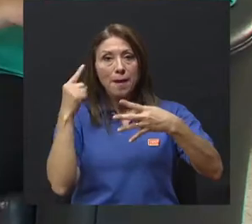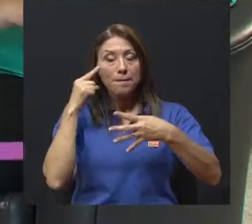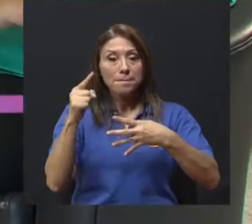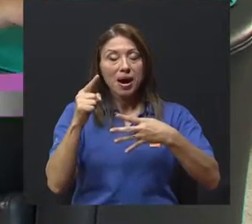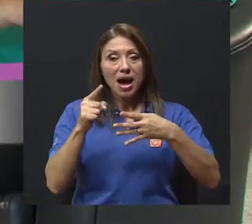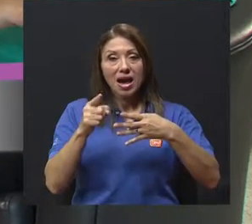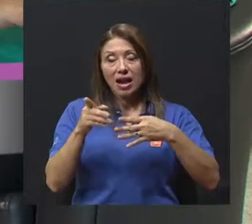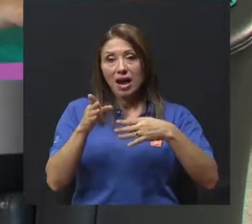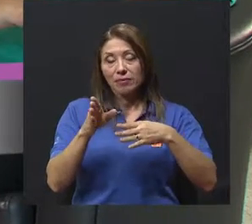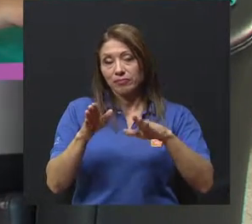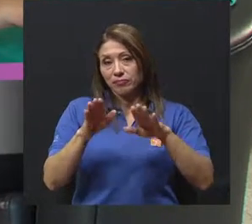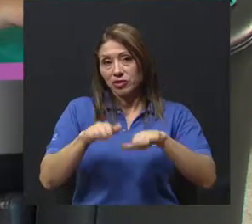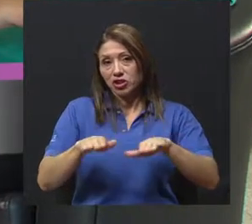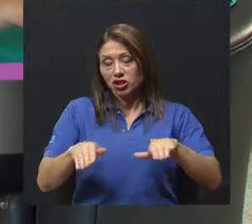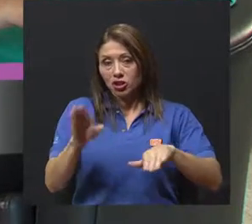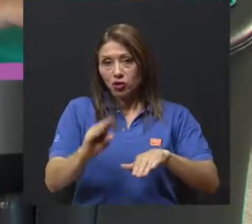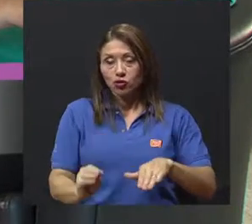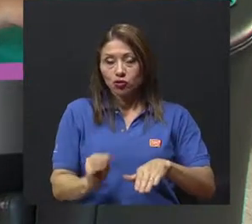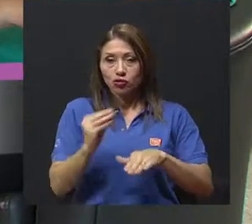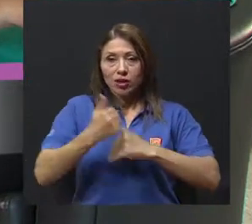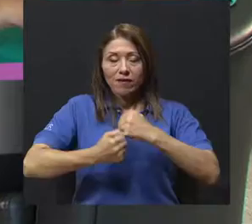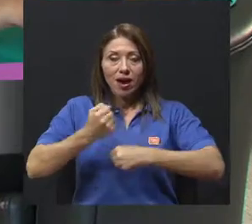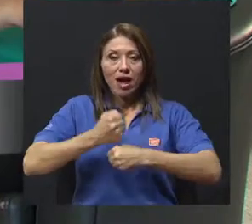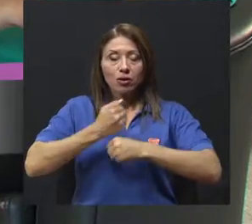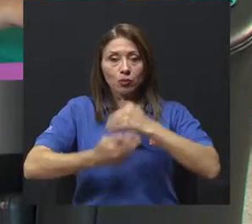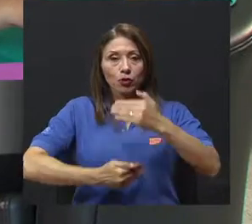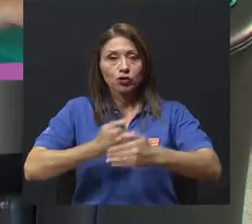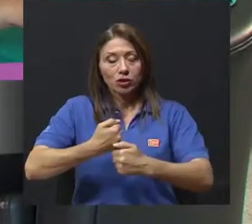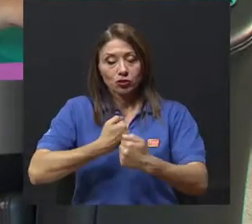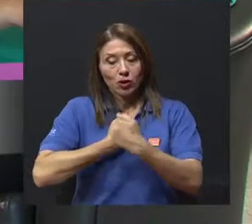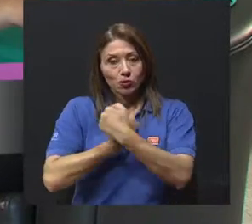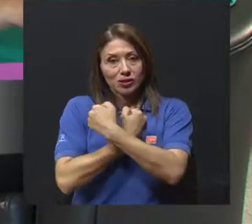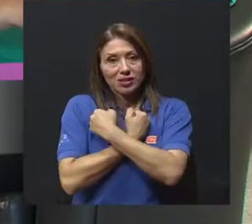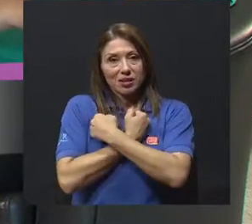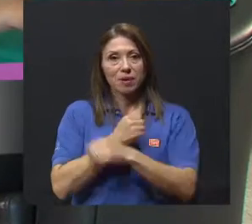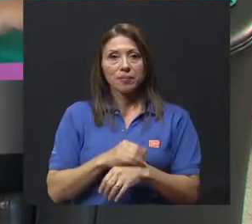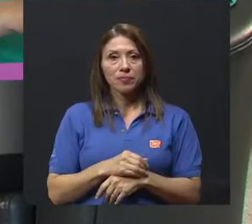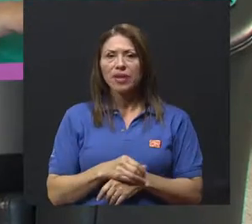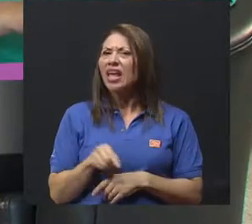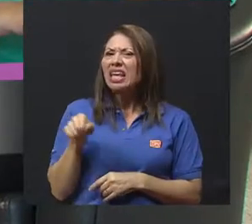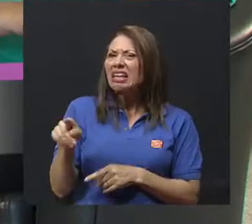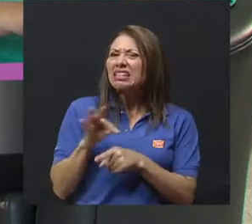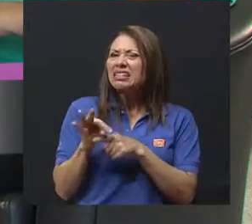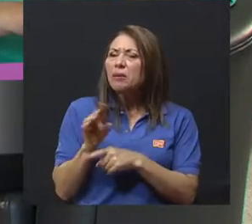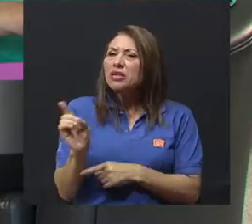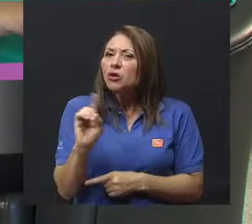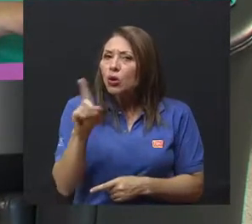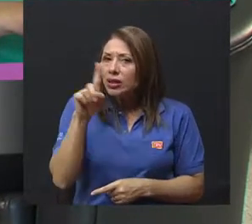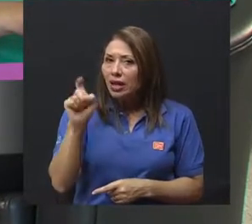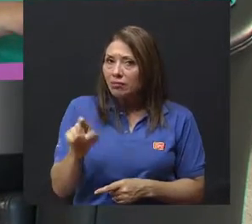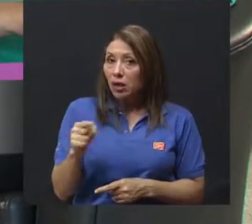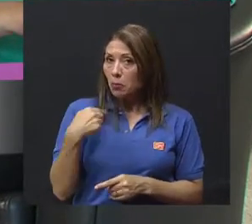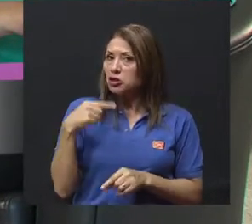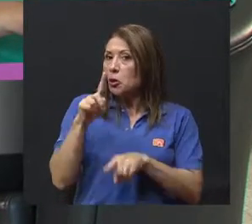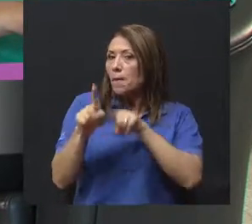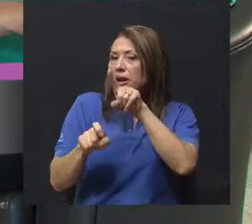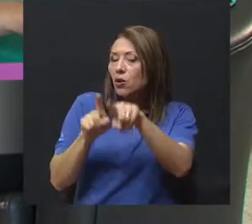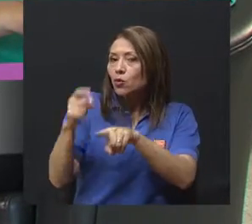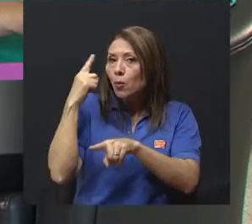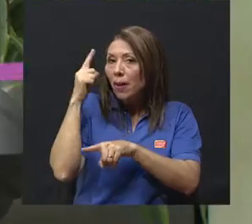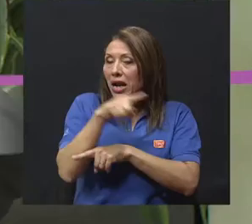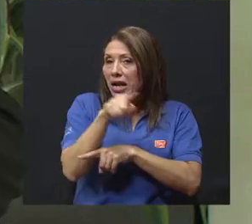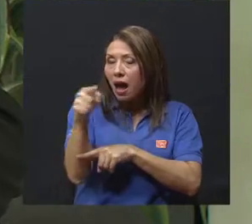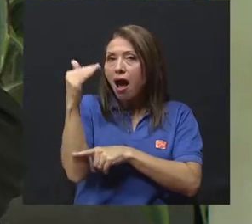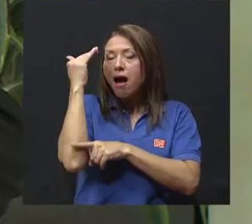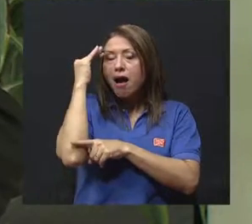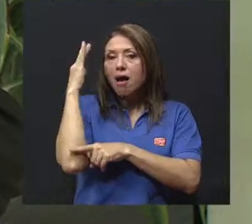y ellos esto normalmente a donde se dan esas terapias que le hago las preguntas porque para irse formando uno en la idea